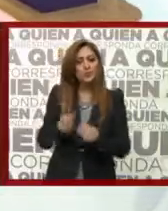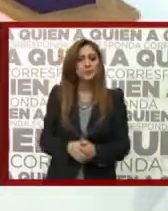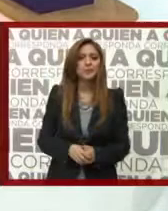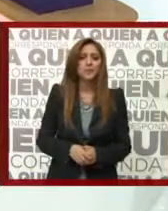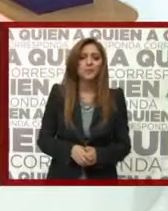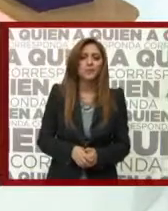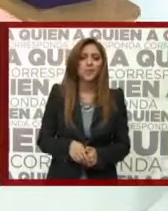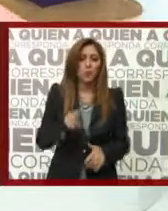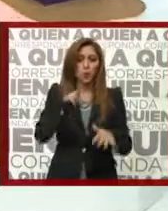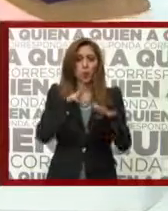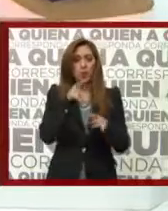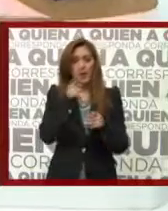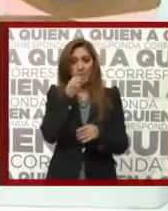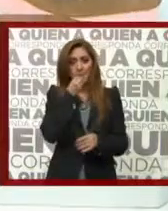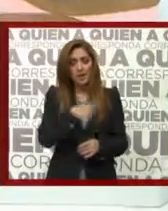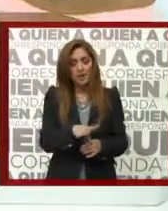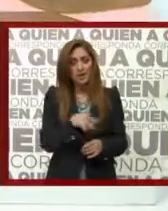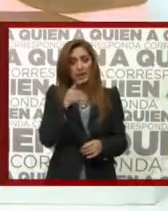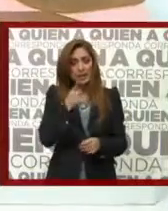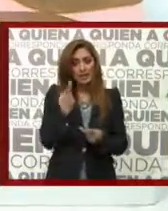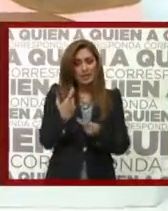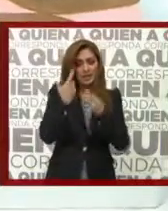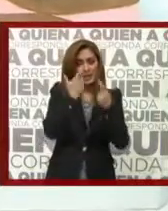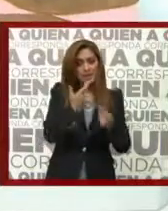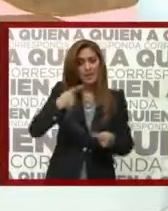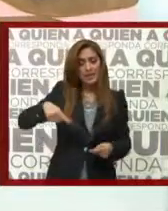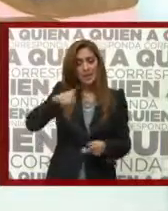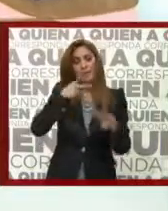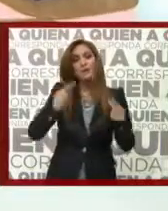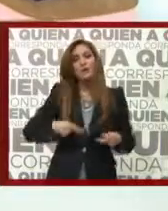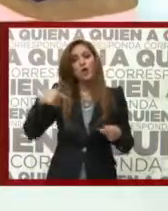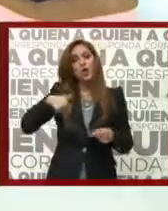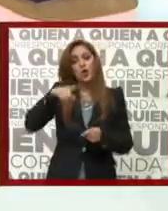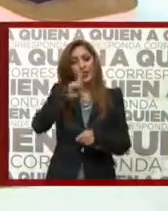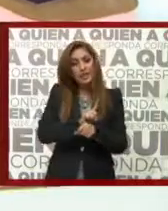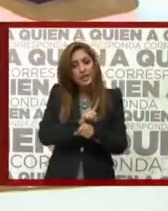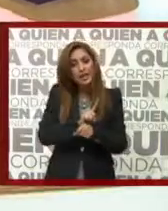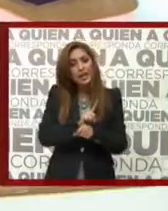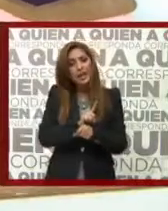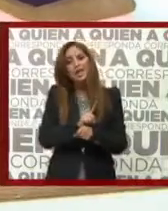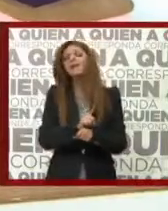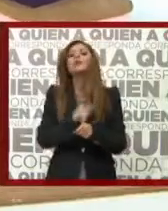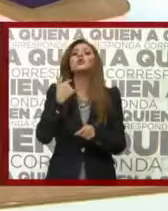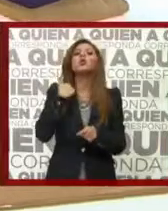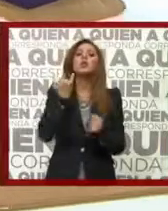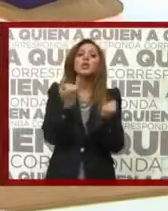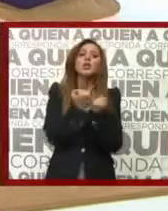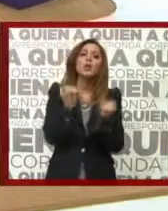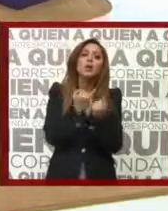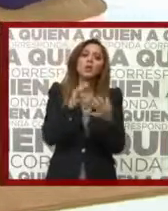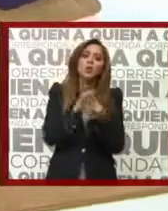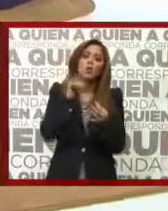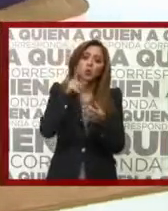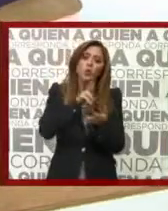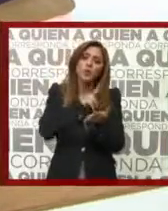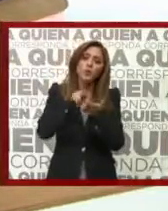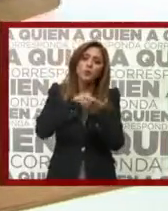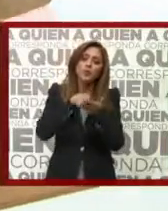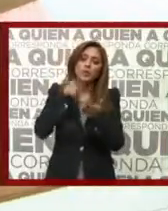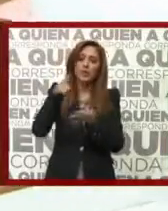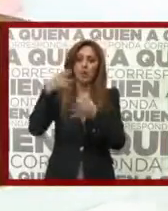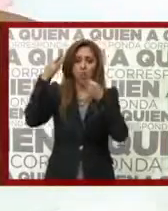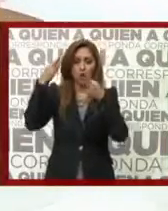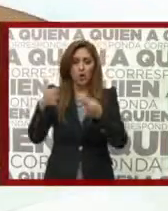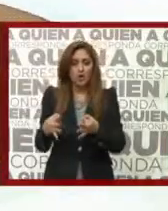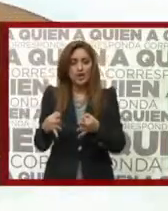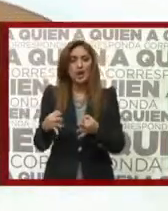padrísimo. Y es el regalo que tenemos para el público el día de hoy, que también les comento que puede ser personalizado. Entonces es un regalo muy